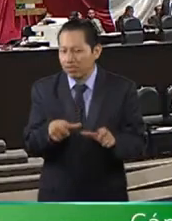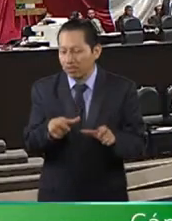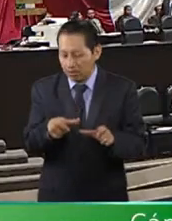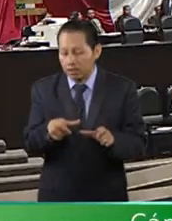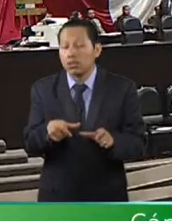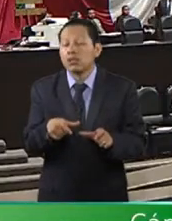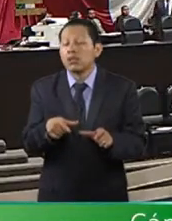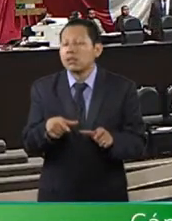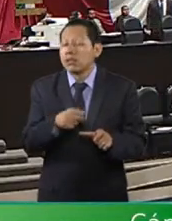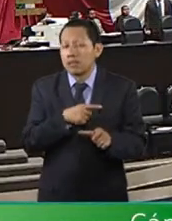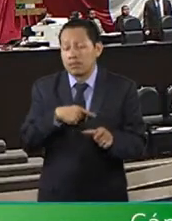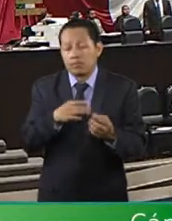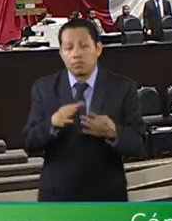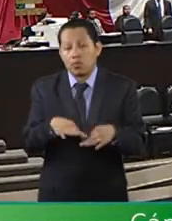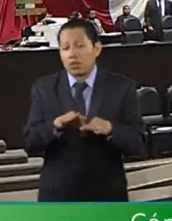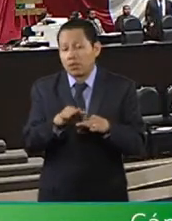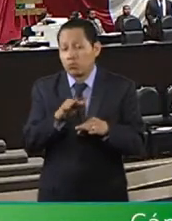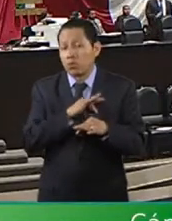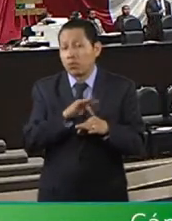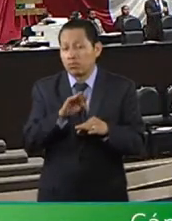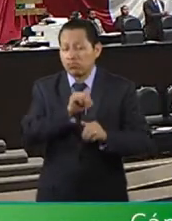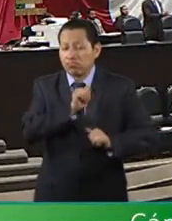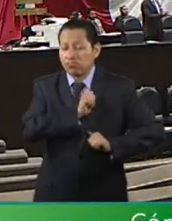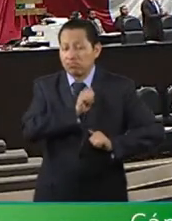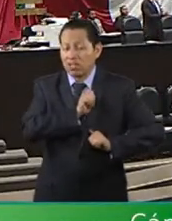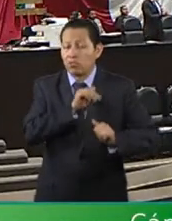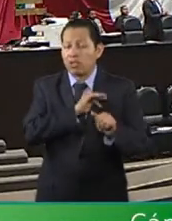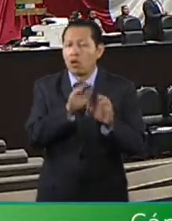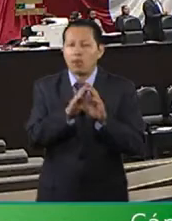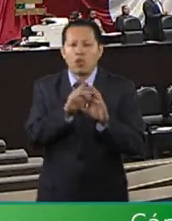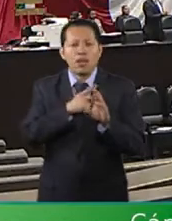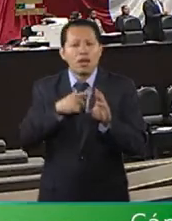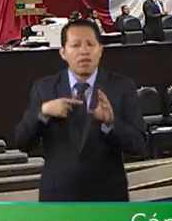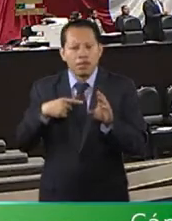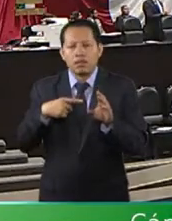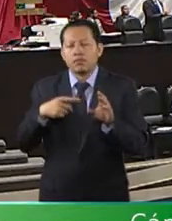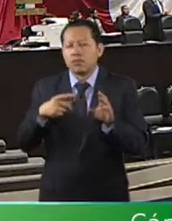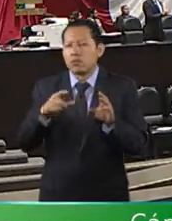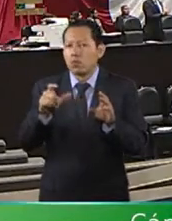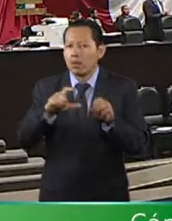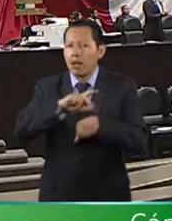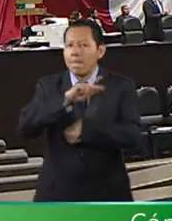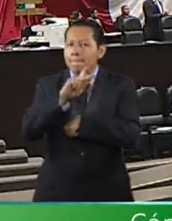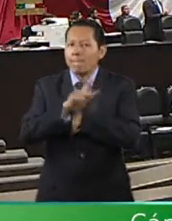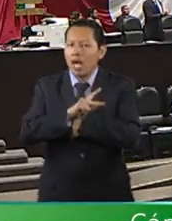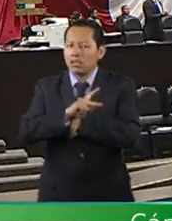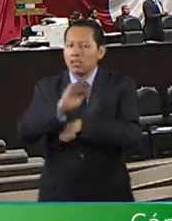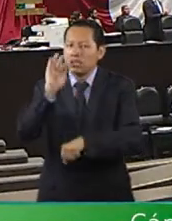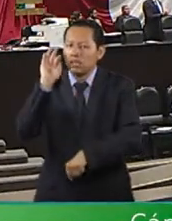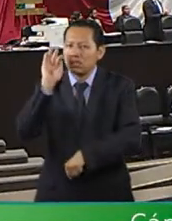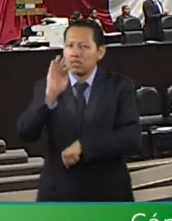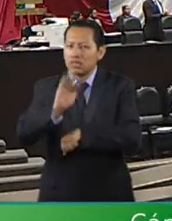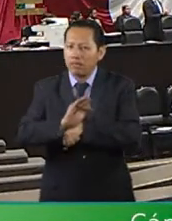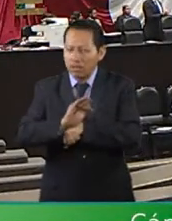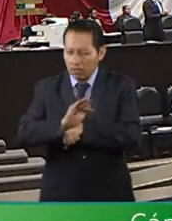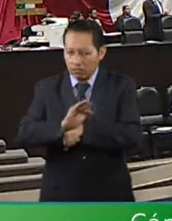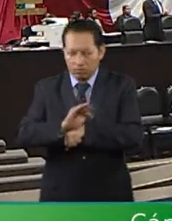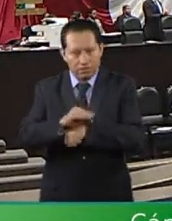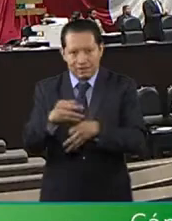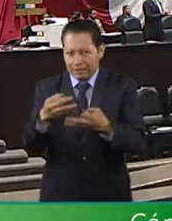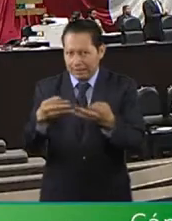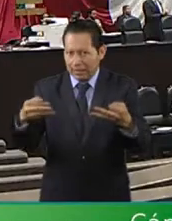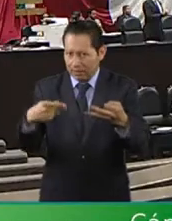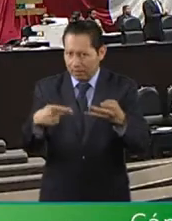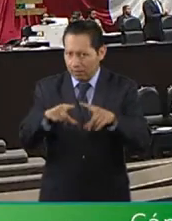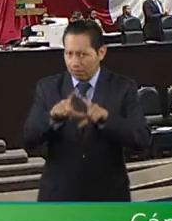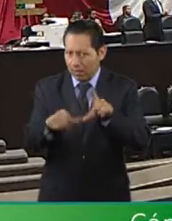primordial y fundamental de las fuerzas armadas es defender la soberanía la independencia y la integridad territorial de